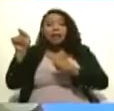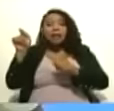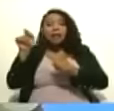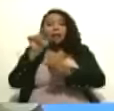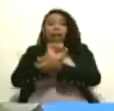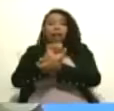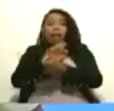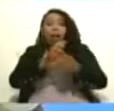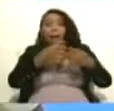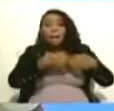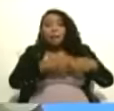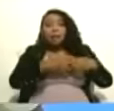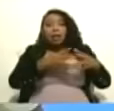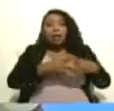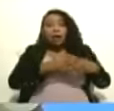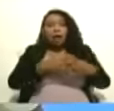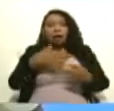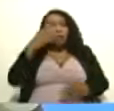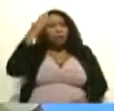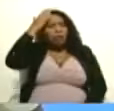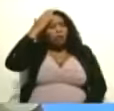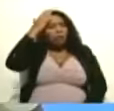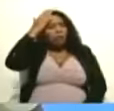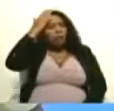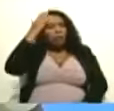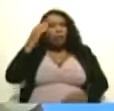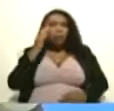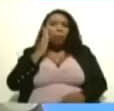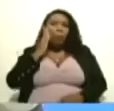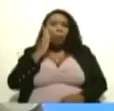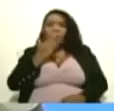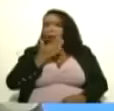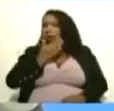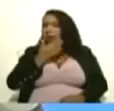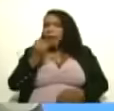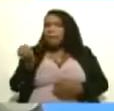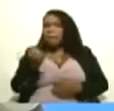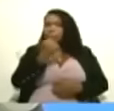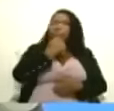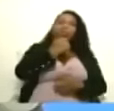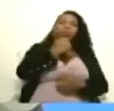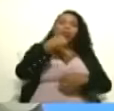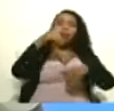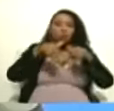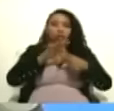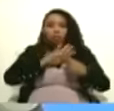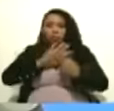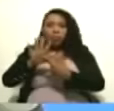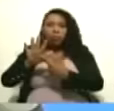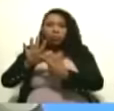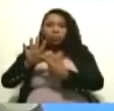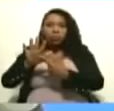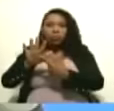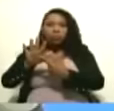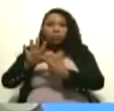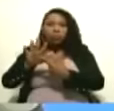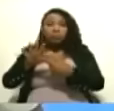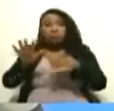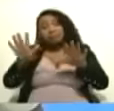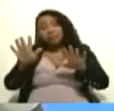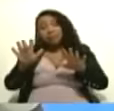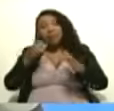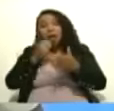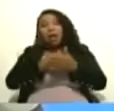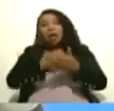exon móvil debe estar sobándose los hematomas que le dejó el referendo consultivo si no no estuviera pidiendo que acab